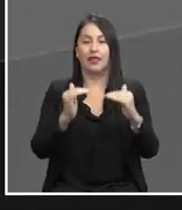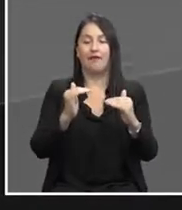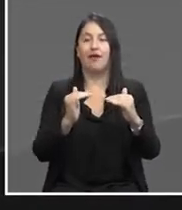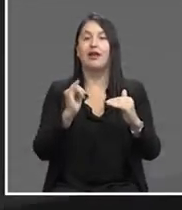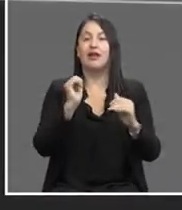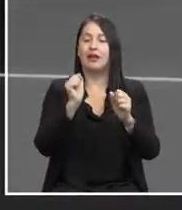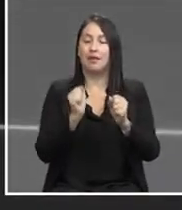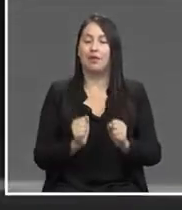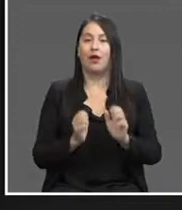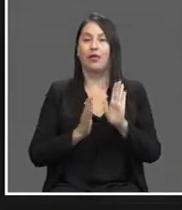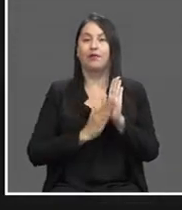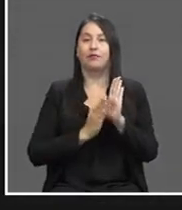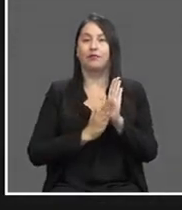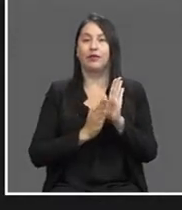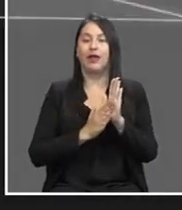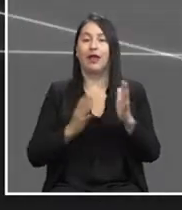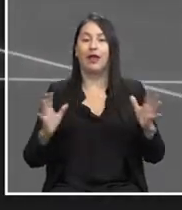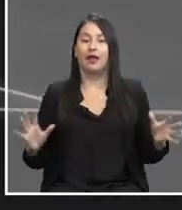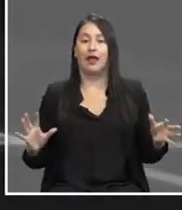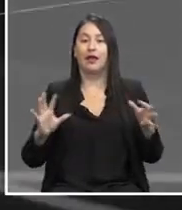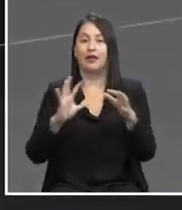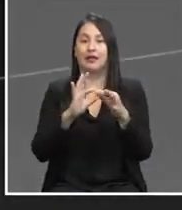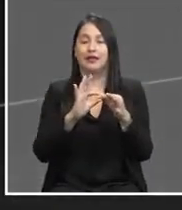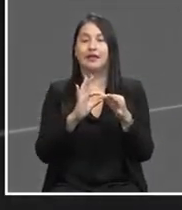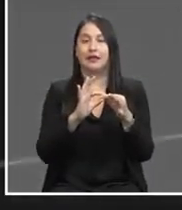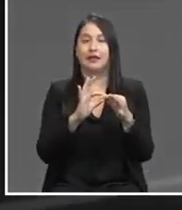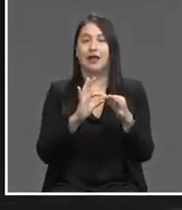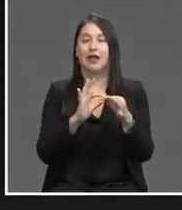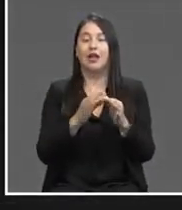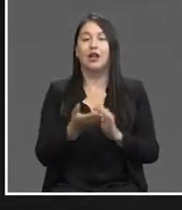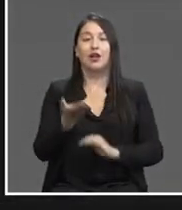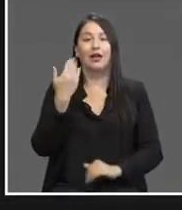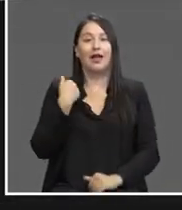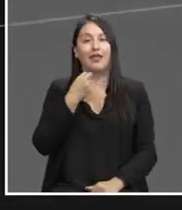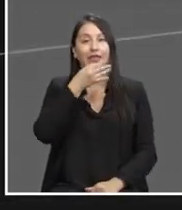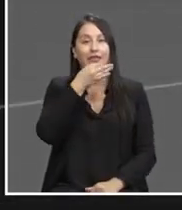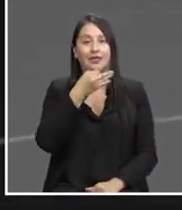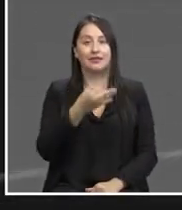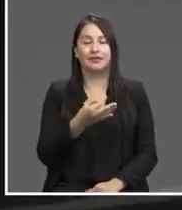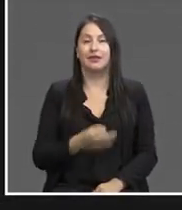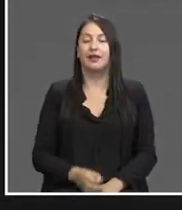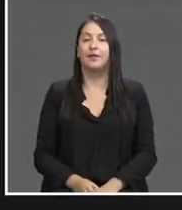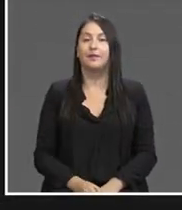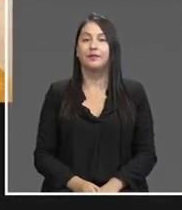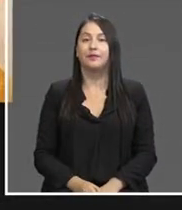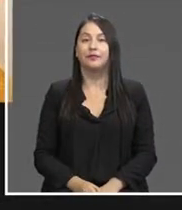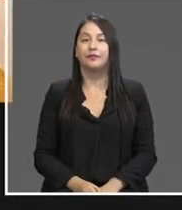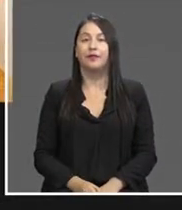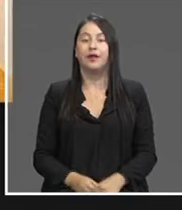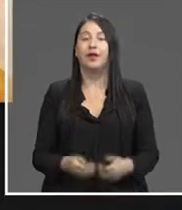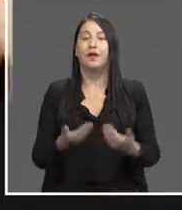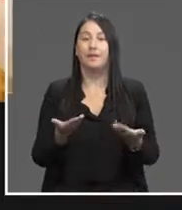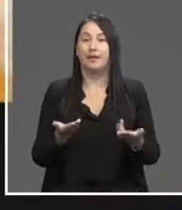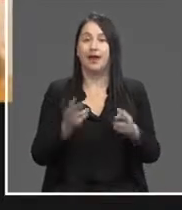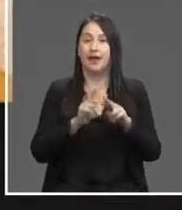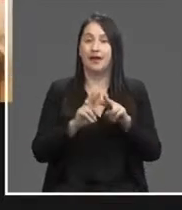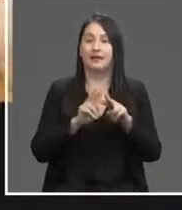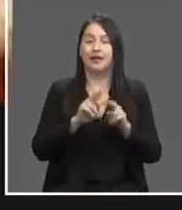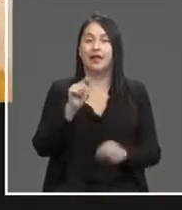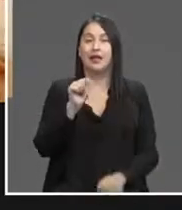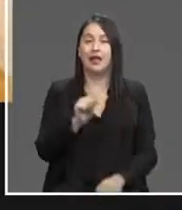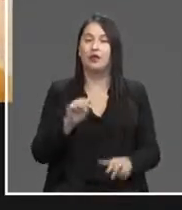y coherentes con las cifras macroeconómicas, ¿cierto? Con lo que les mencionaba antes, las cuentas nacionales. Para hacer esto se requiere un montón de